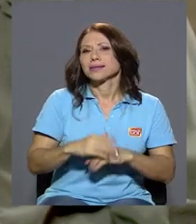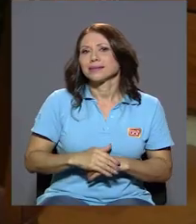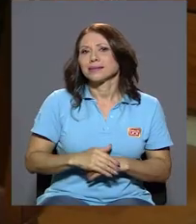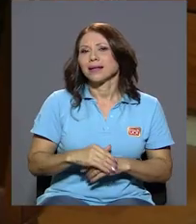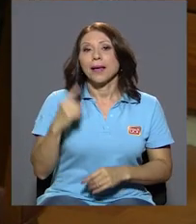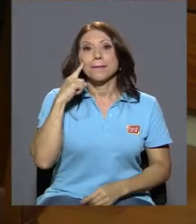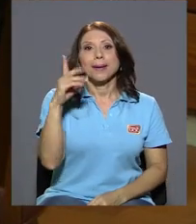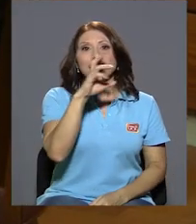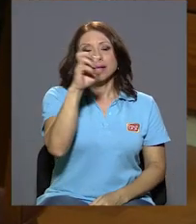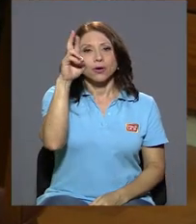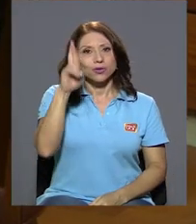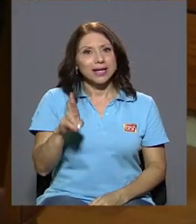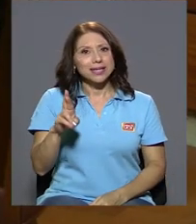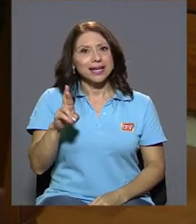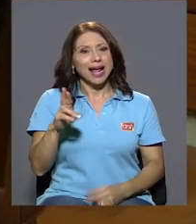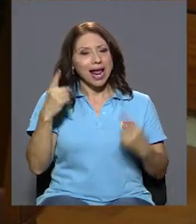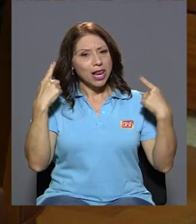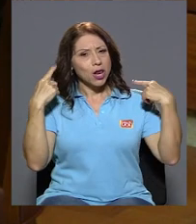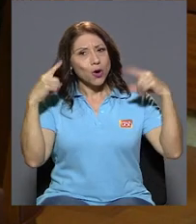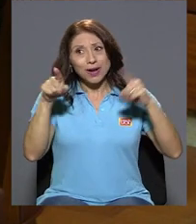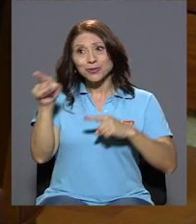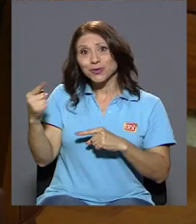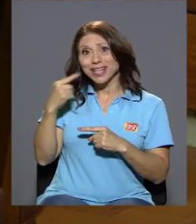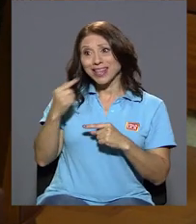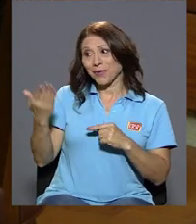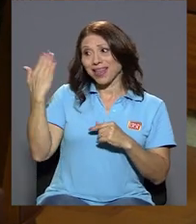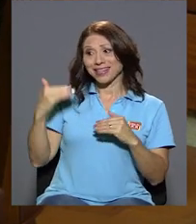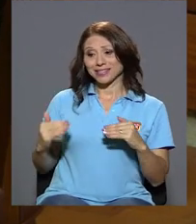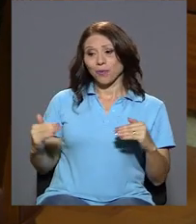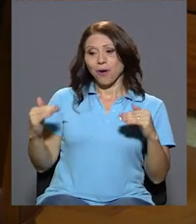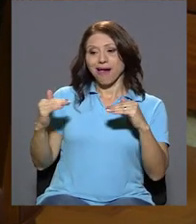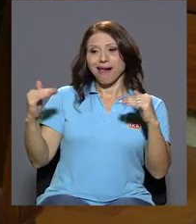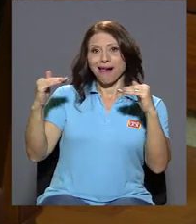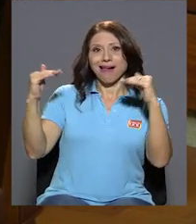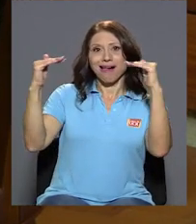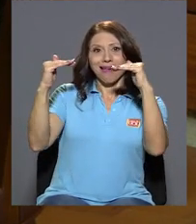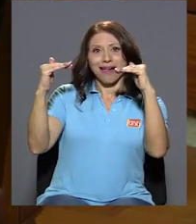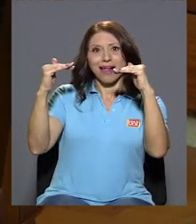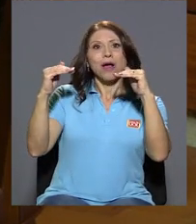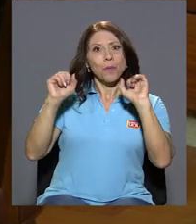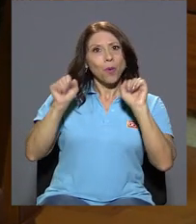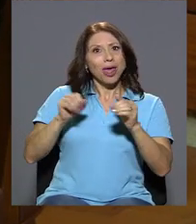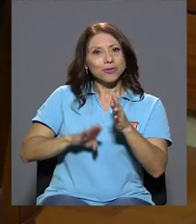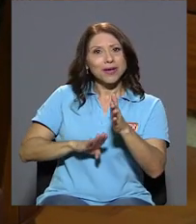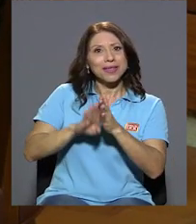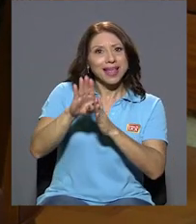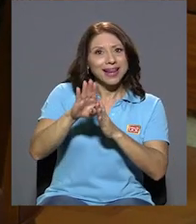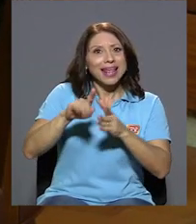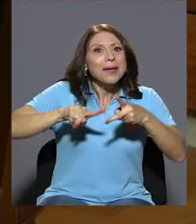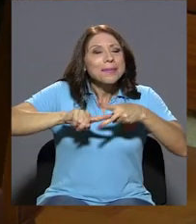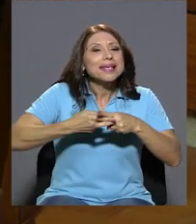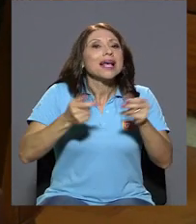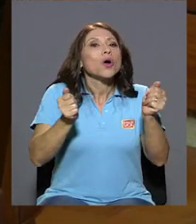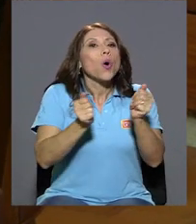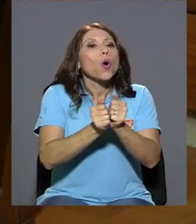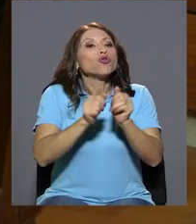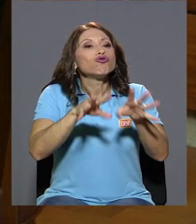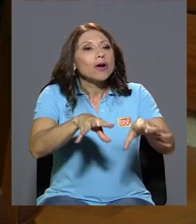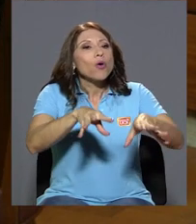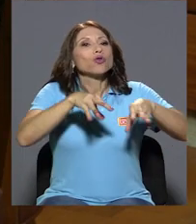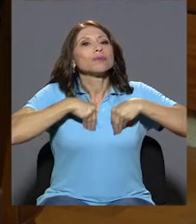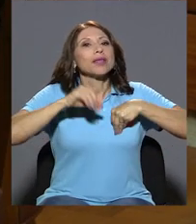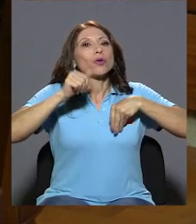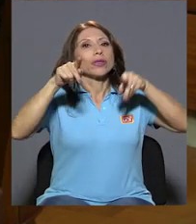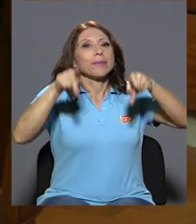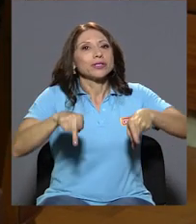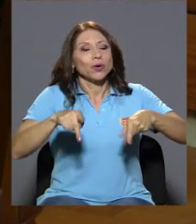logremos avanzar en esos peldaños que empiezan por el reconocimiento del otro el respeto al otro